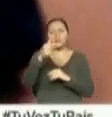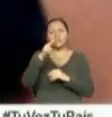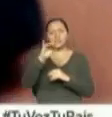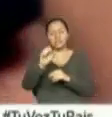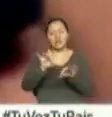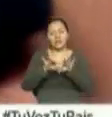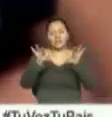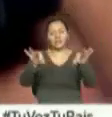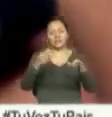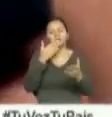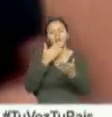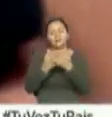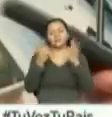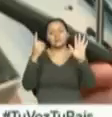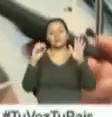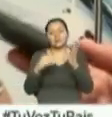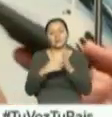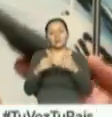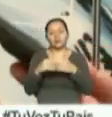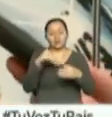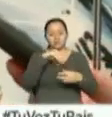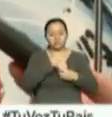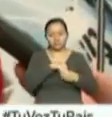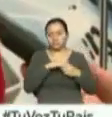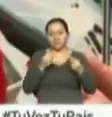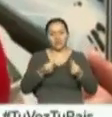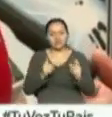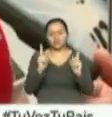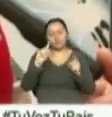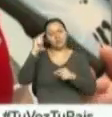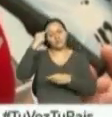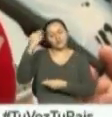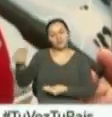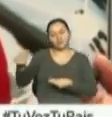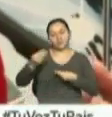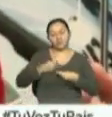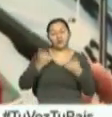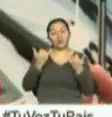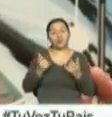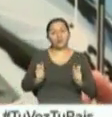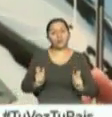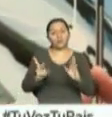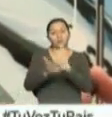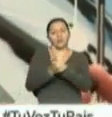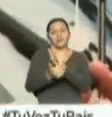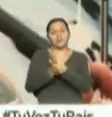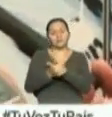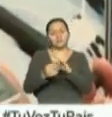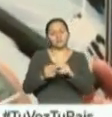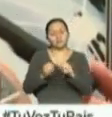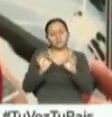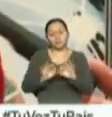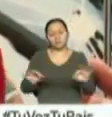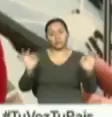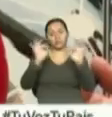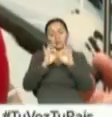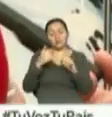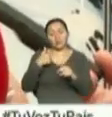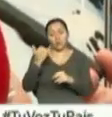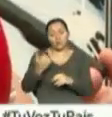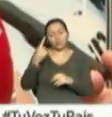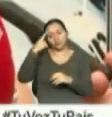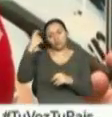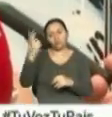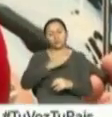ahorrará $60,000. Me parece una súper buena oportunidad de poder capacitarnos afuera. Ese ha sido uno de mis sueños desde que salí de la